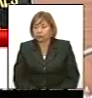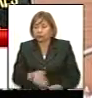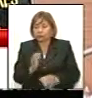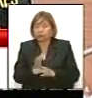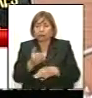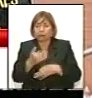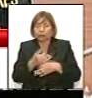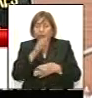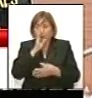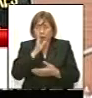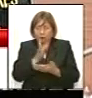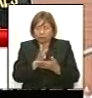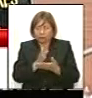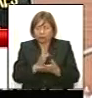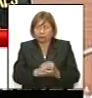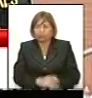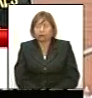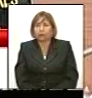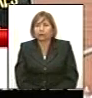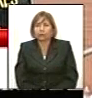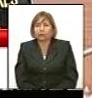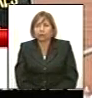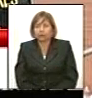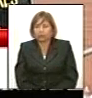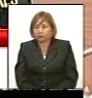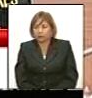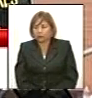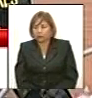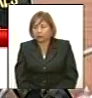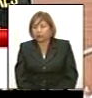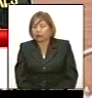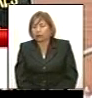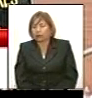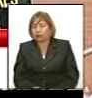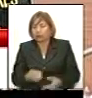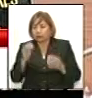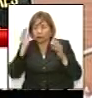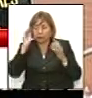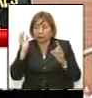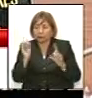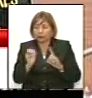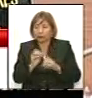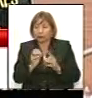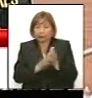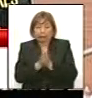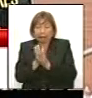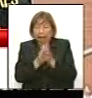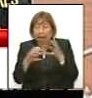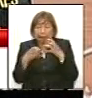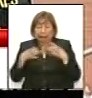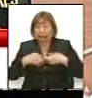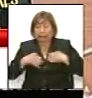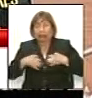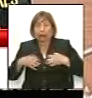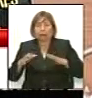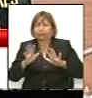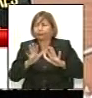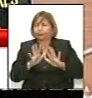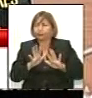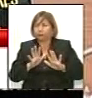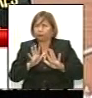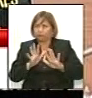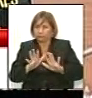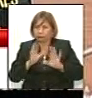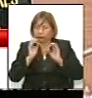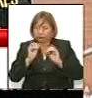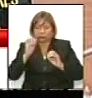seria. Que se haga la investigación, pero de forma seria, objetiva y sin apasionamientos de ningún tipo desde el punto de